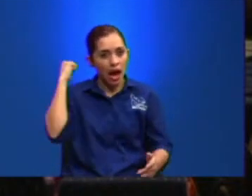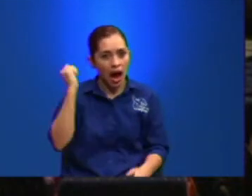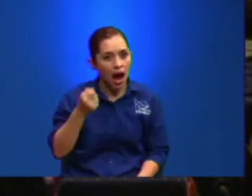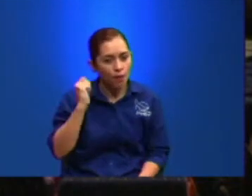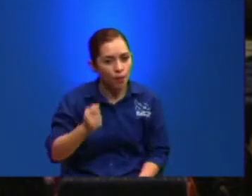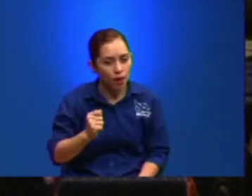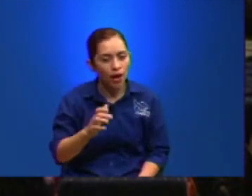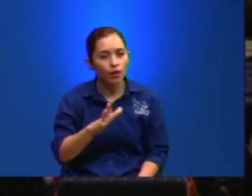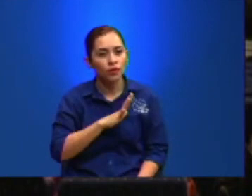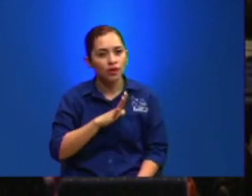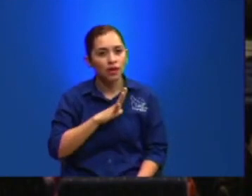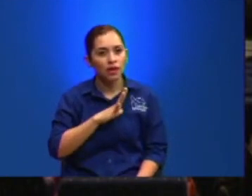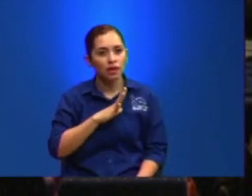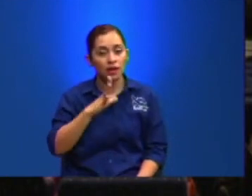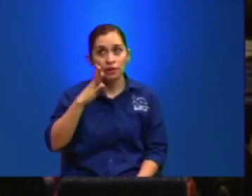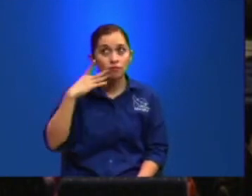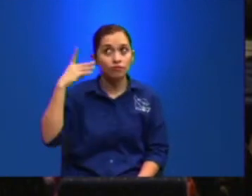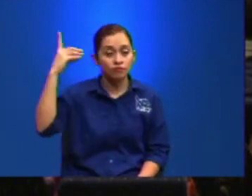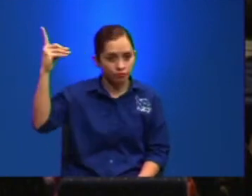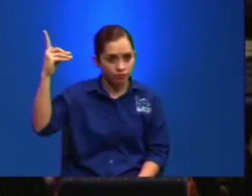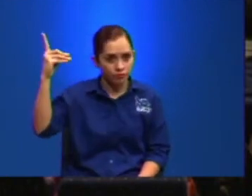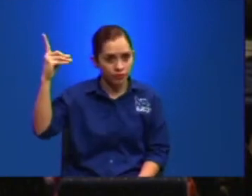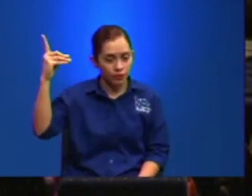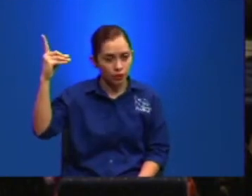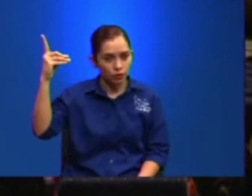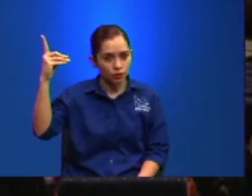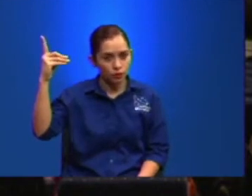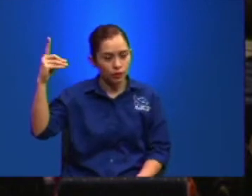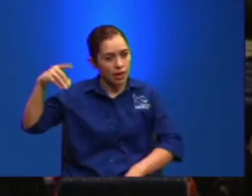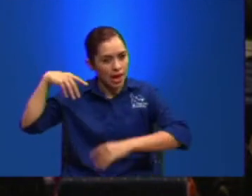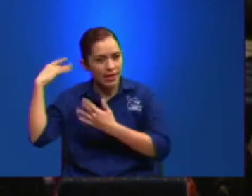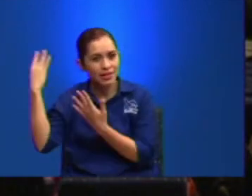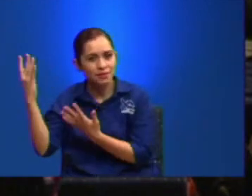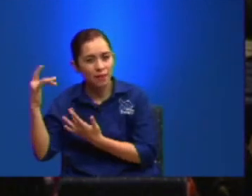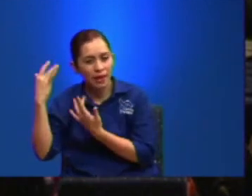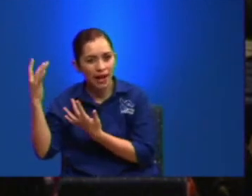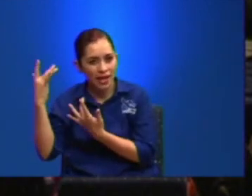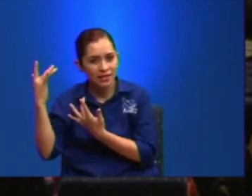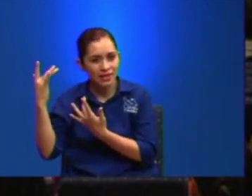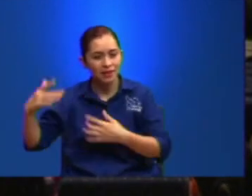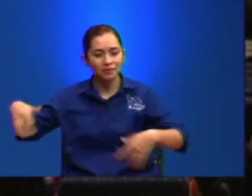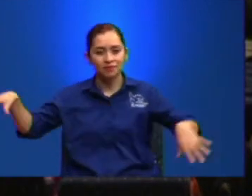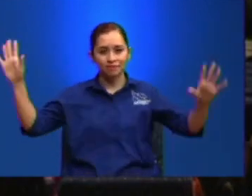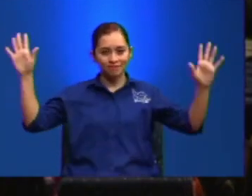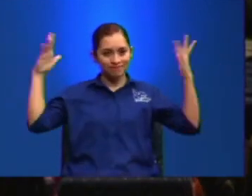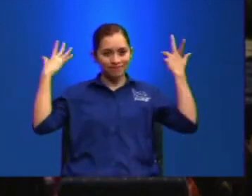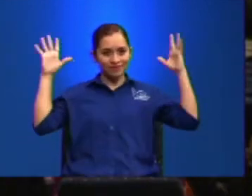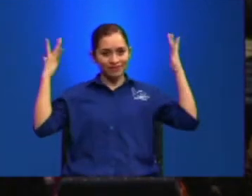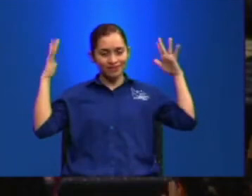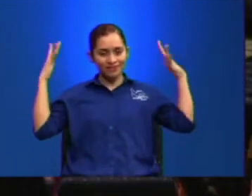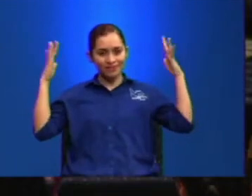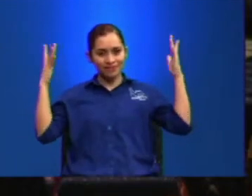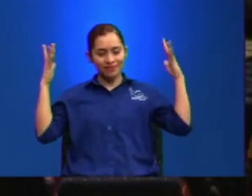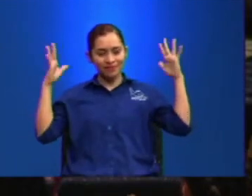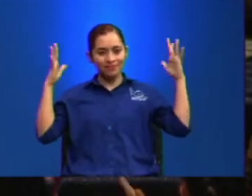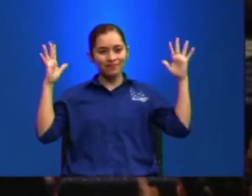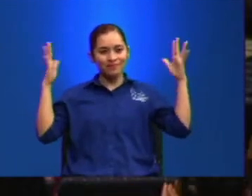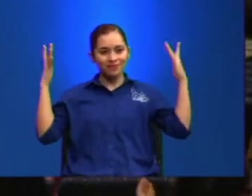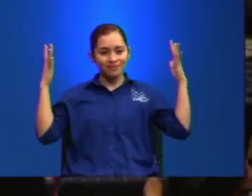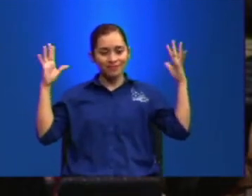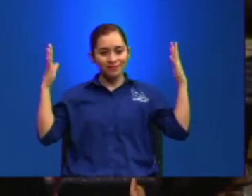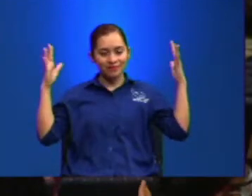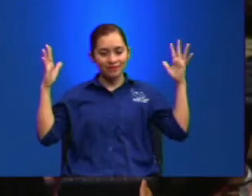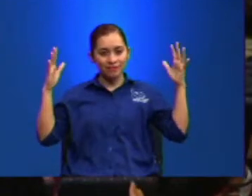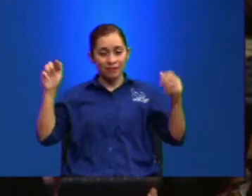para con el padre a jesucristo entonces hay esperanza él un aplauso al rey bendito entonces esto puede